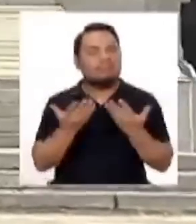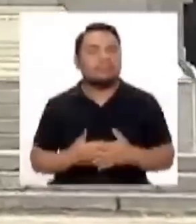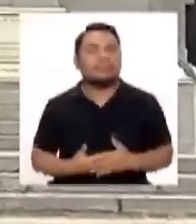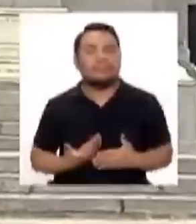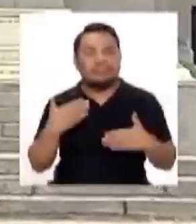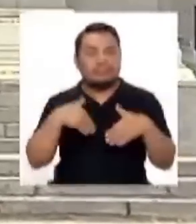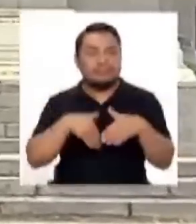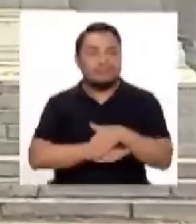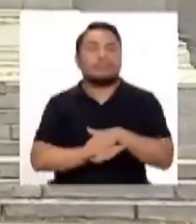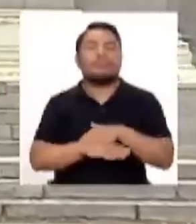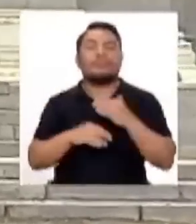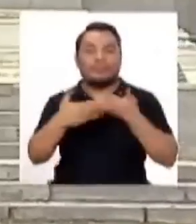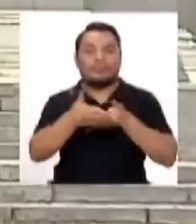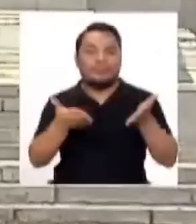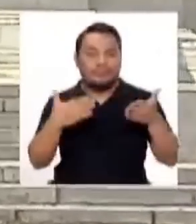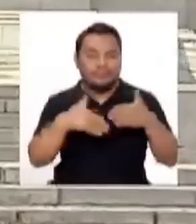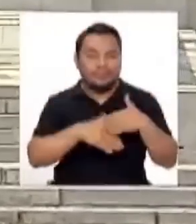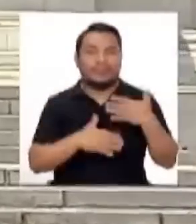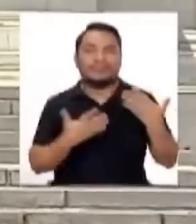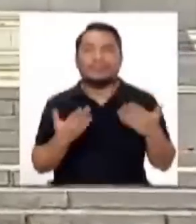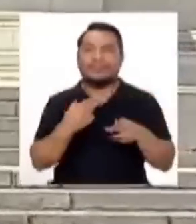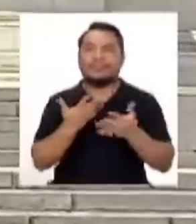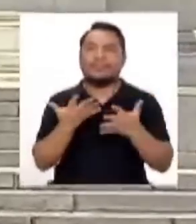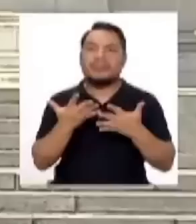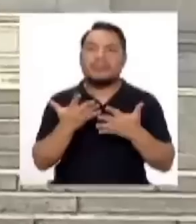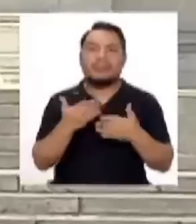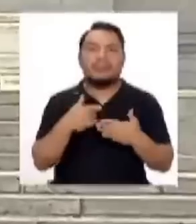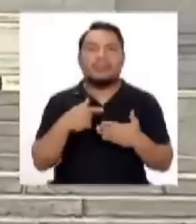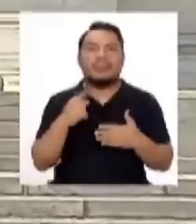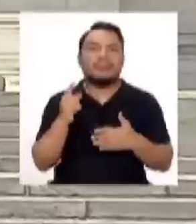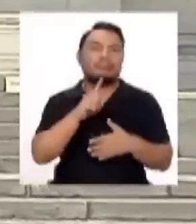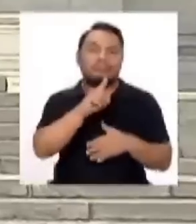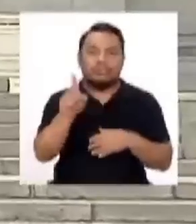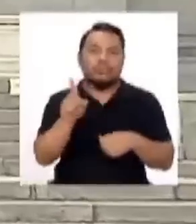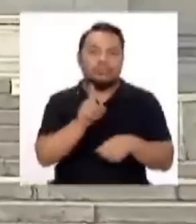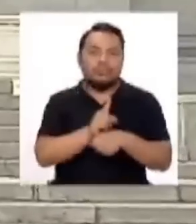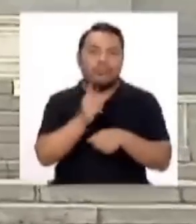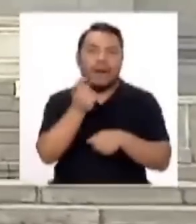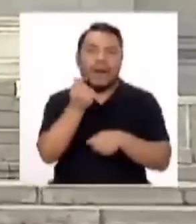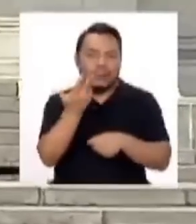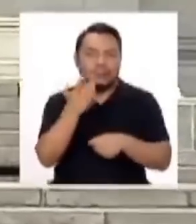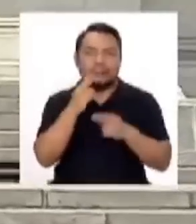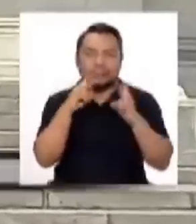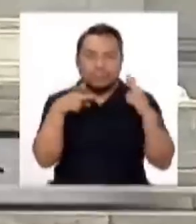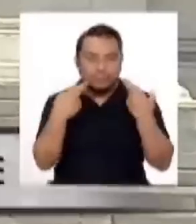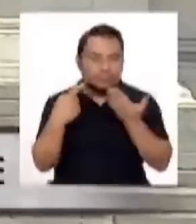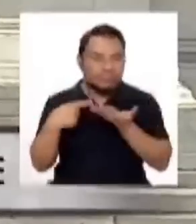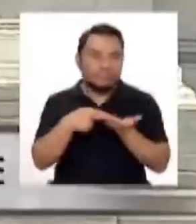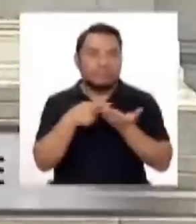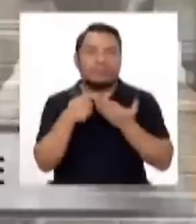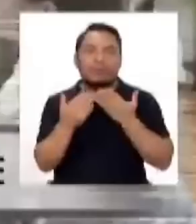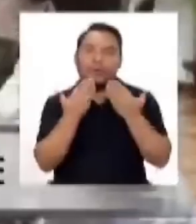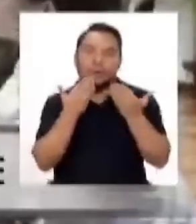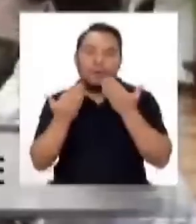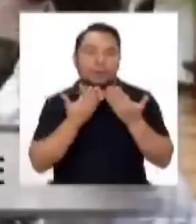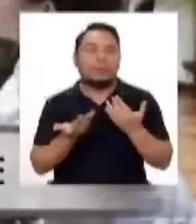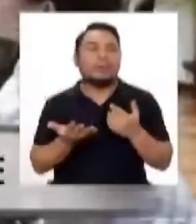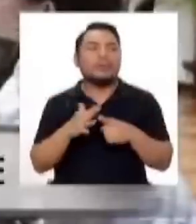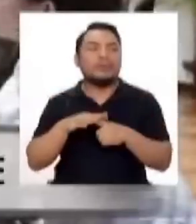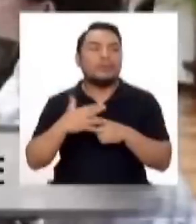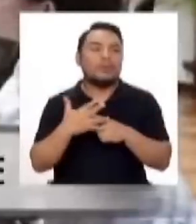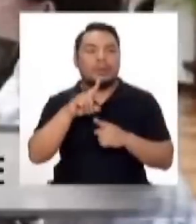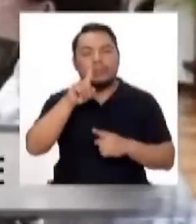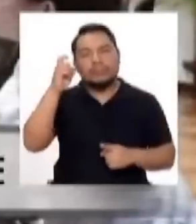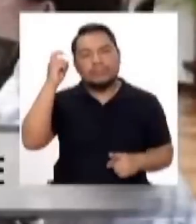en la Sala Cáceres por un lapso de cerca de una hora, donde se ha conversado sobre la situación